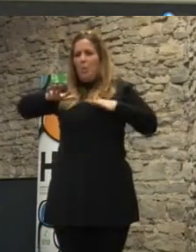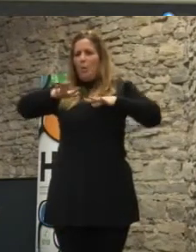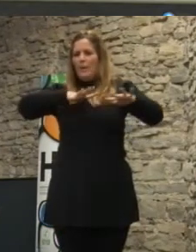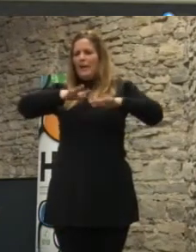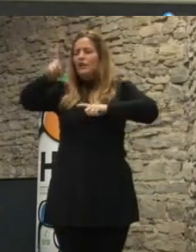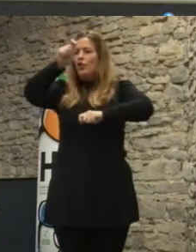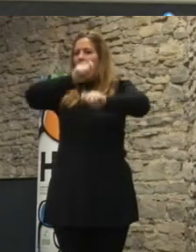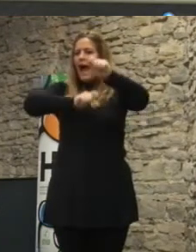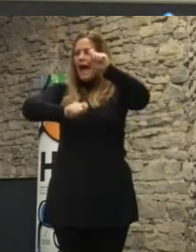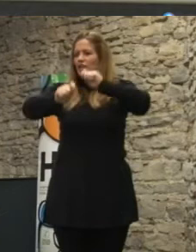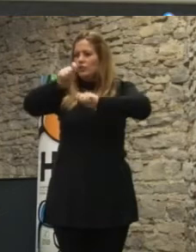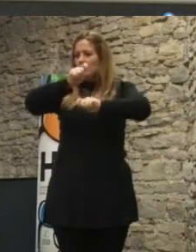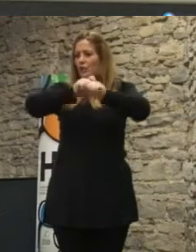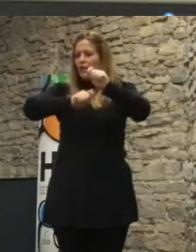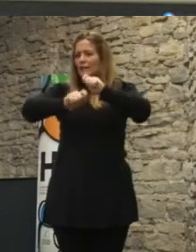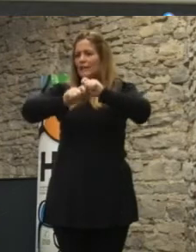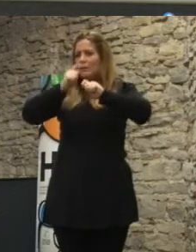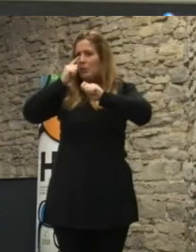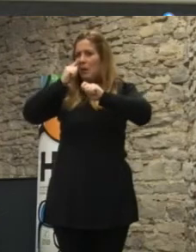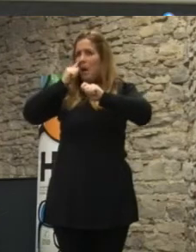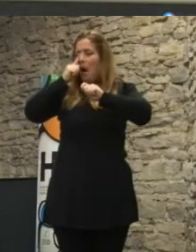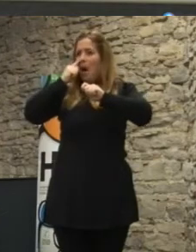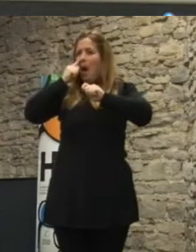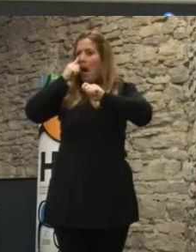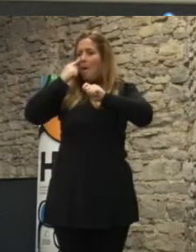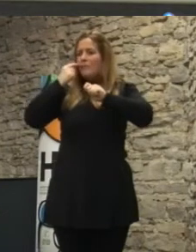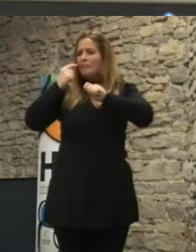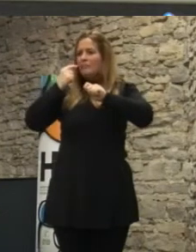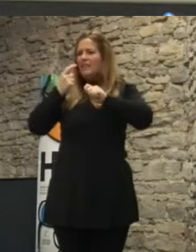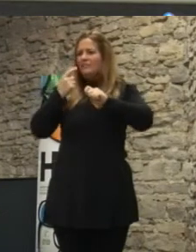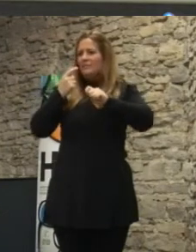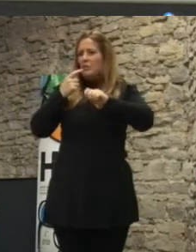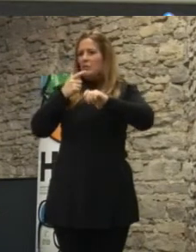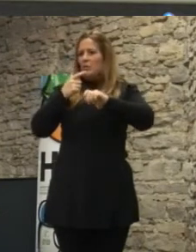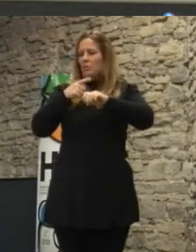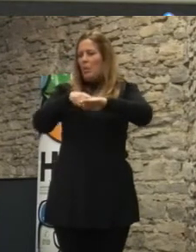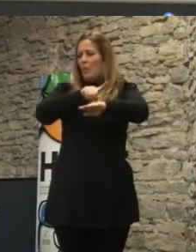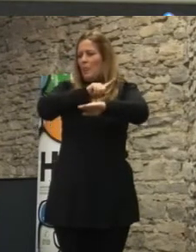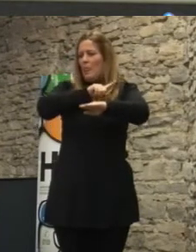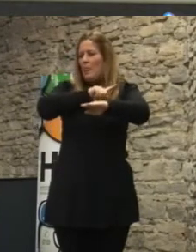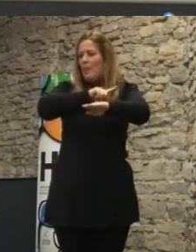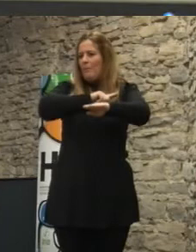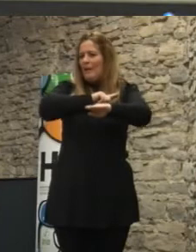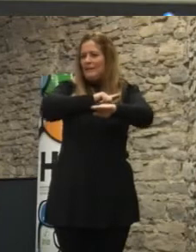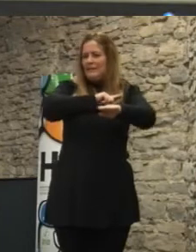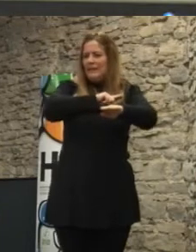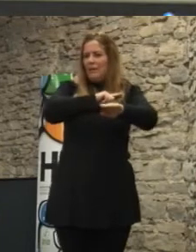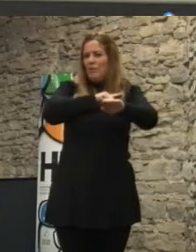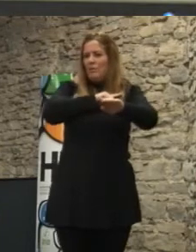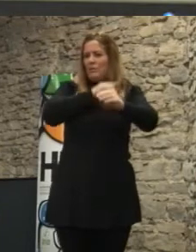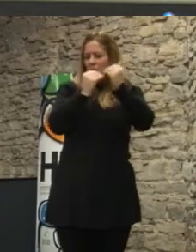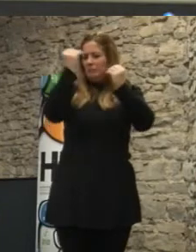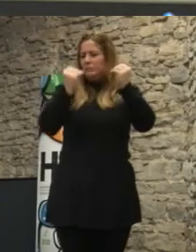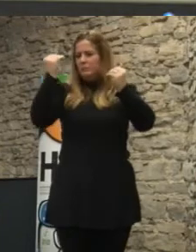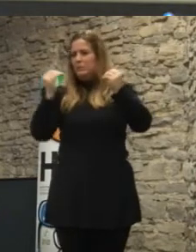con pérdida evidente de eficacia? Porque si destacamos proyectos en cualquier ámbito que uno piense, hay